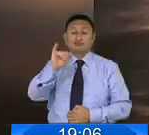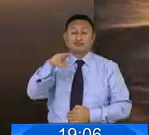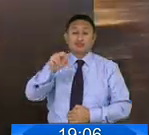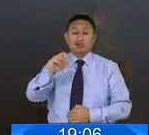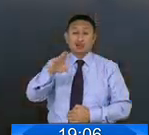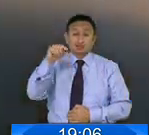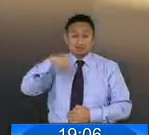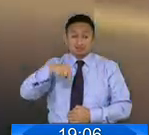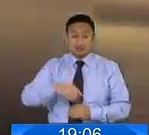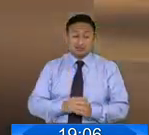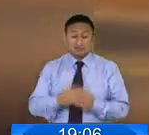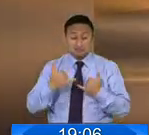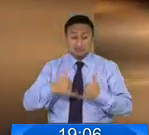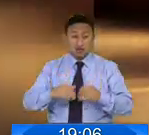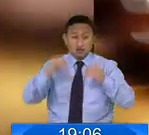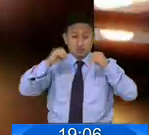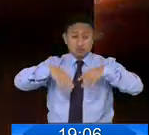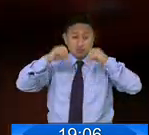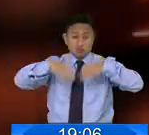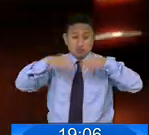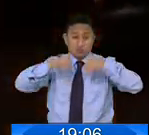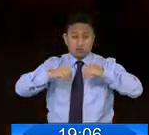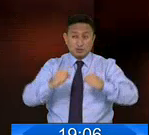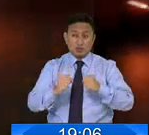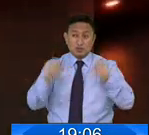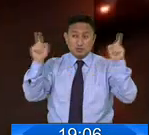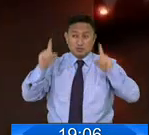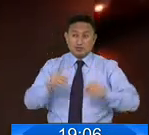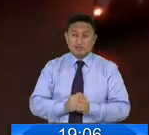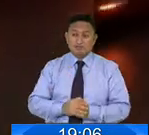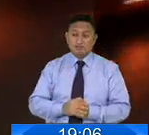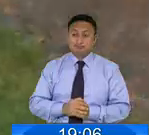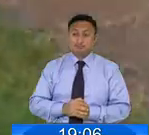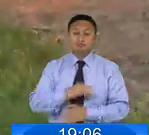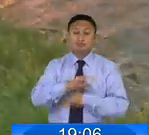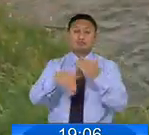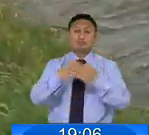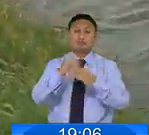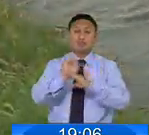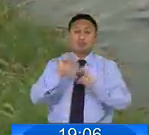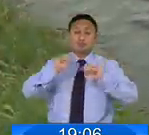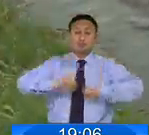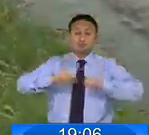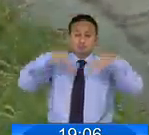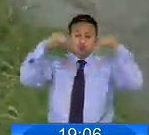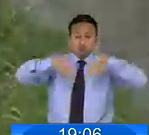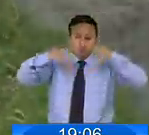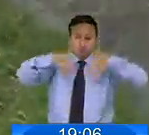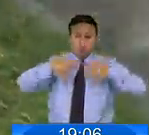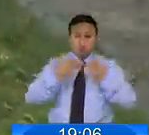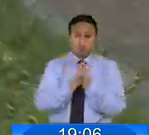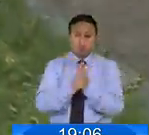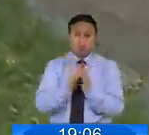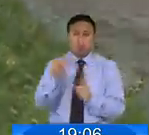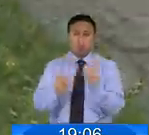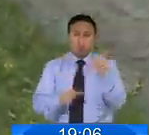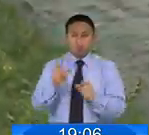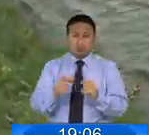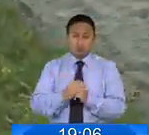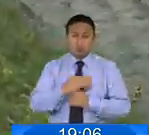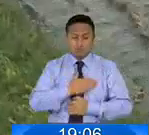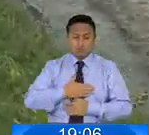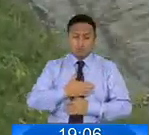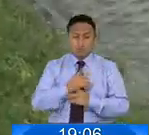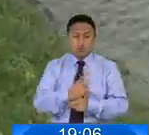tormentas eléctricas, especialmente en la región interandina. Pero a nivel nacional también se registran aguaceros. Se solicita a los habitantes tomar